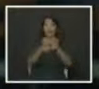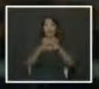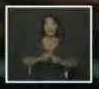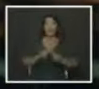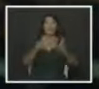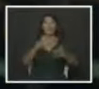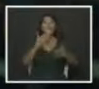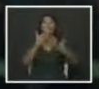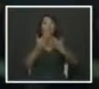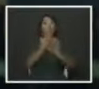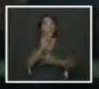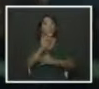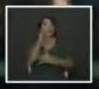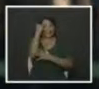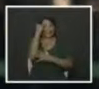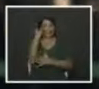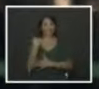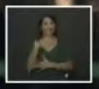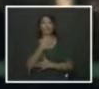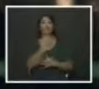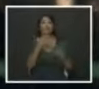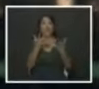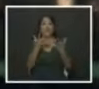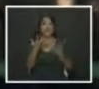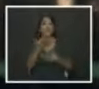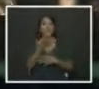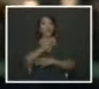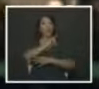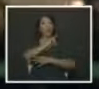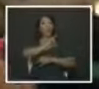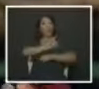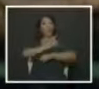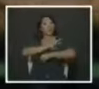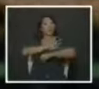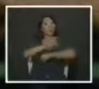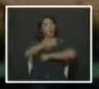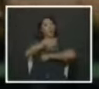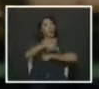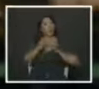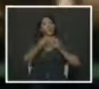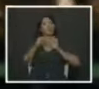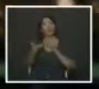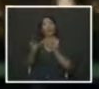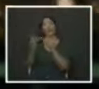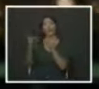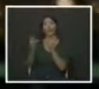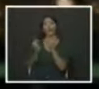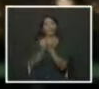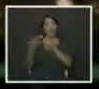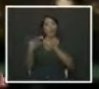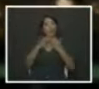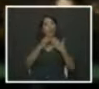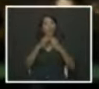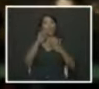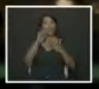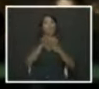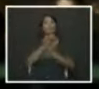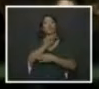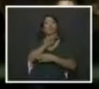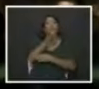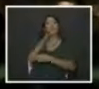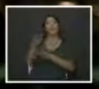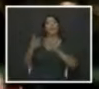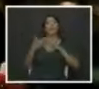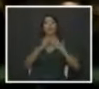bueno, esa es la idea, que queremos acercar a la Junta de Protección Social al pueblo, y por eso estamos saliendo a las comunidades. Me